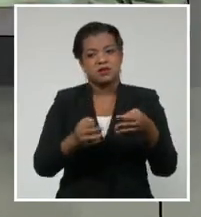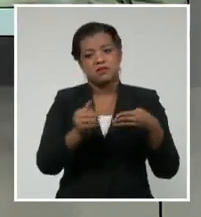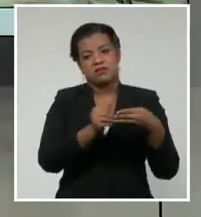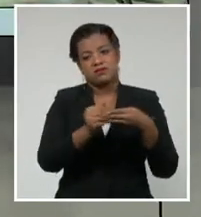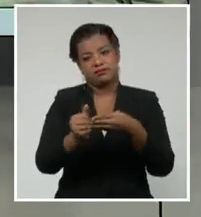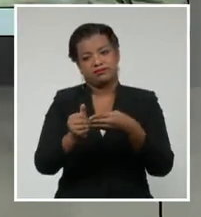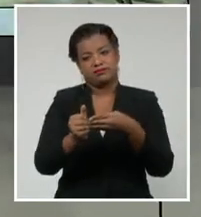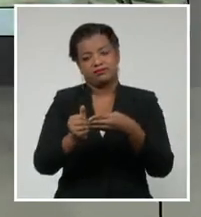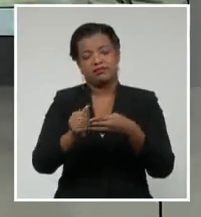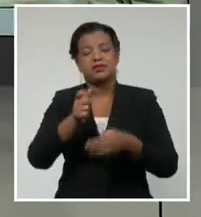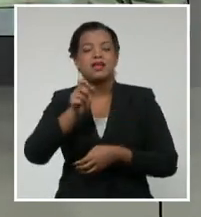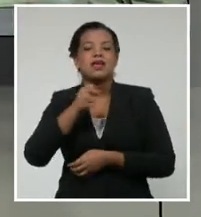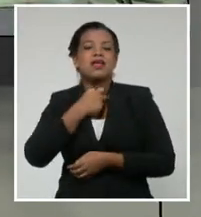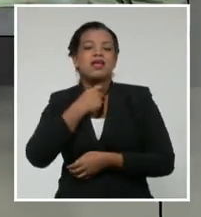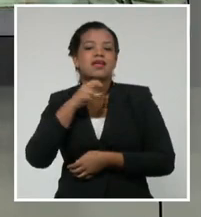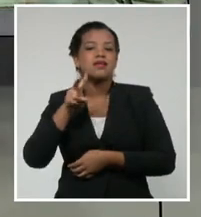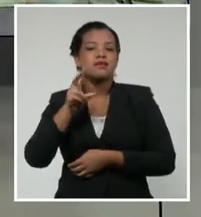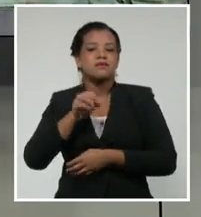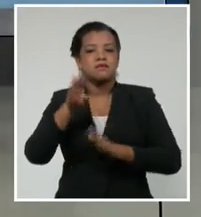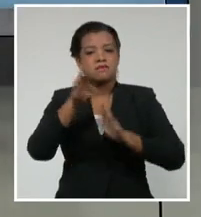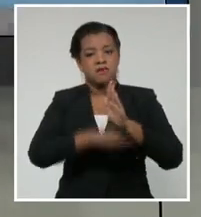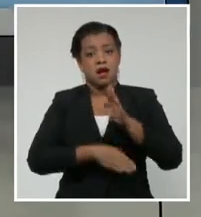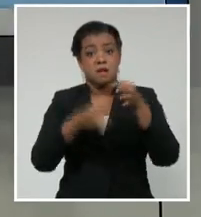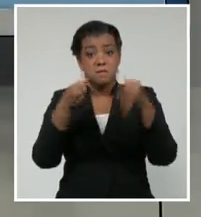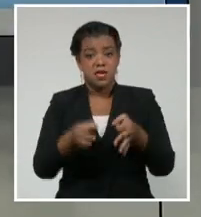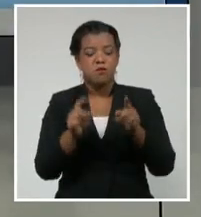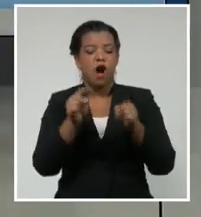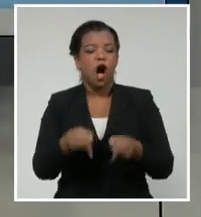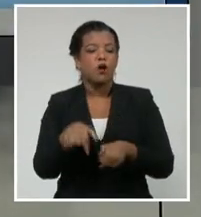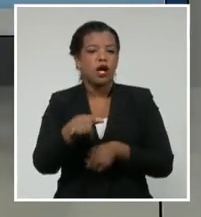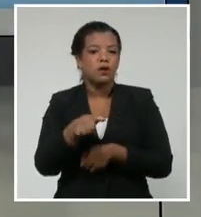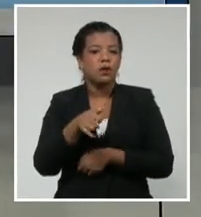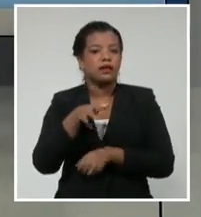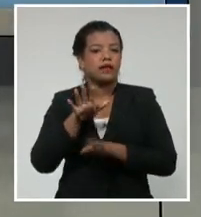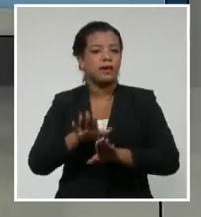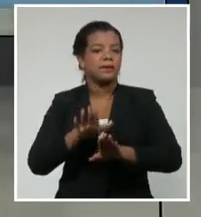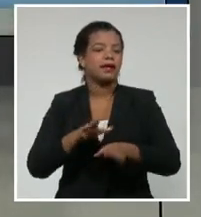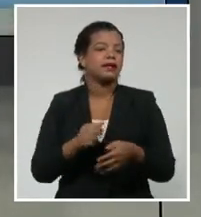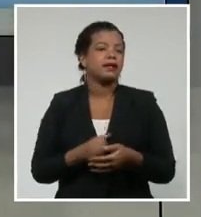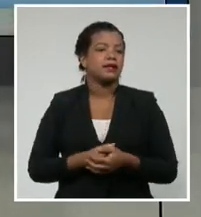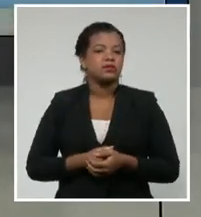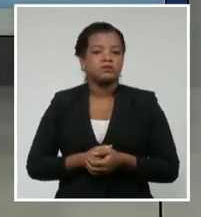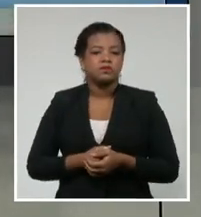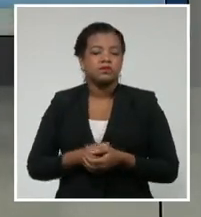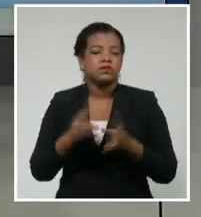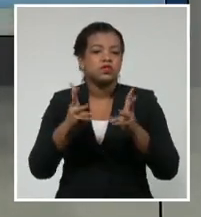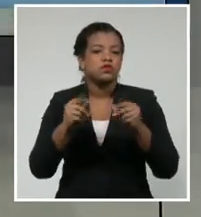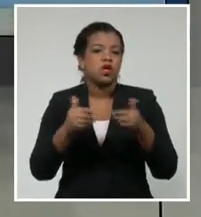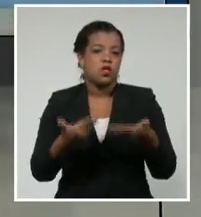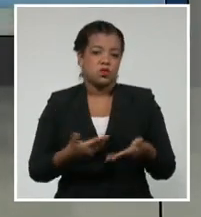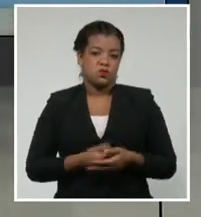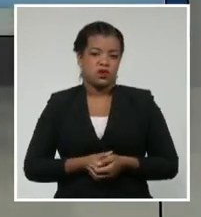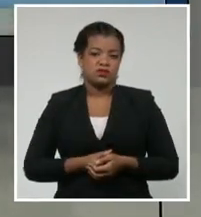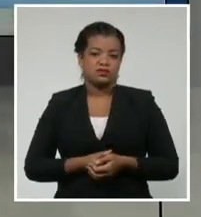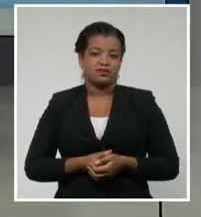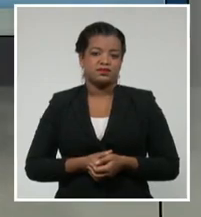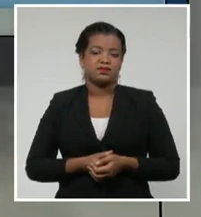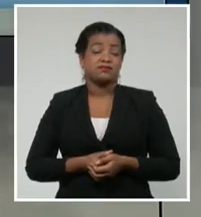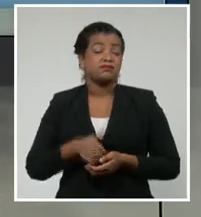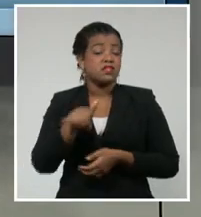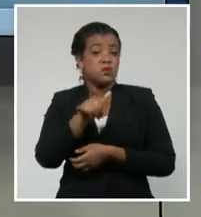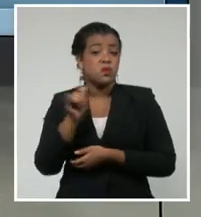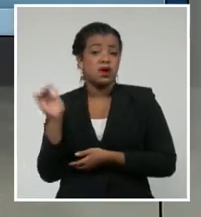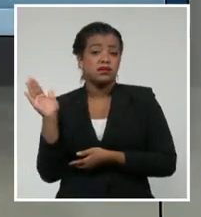evo esos mismos autores estaban ahora en el terreno la oea y no pudieron impedir el triunfo del más trajeron incluso a